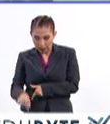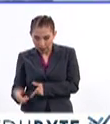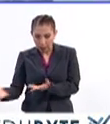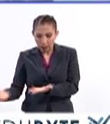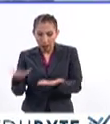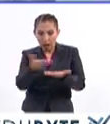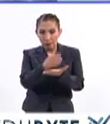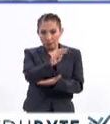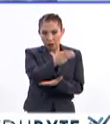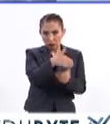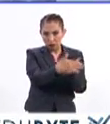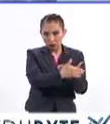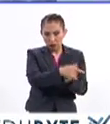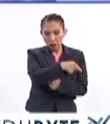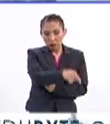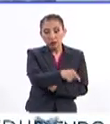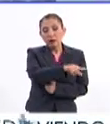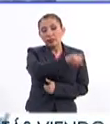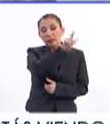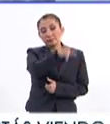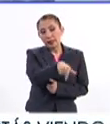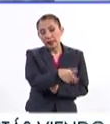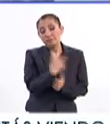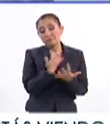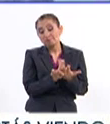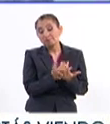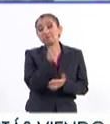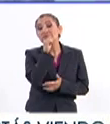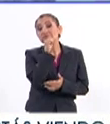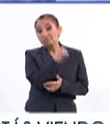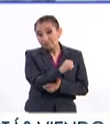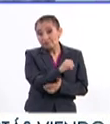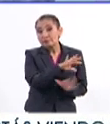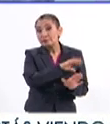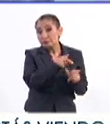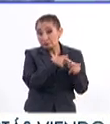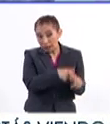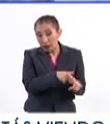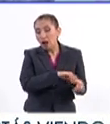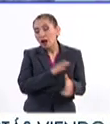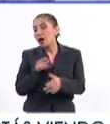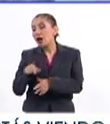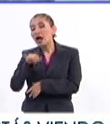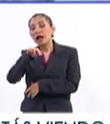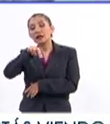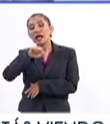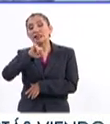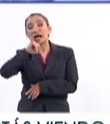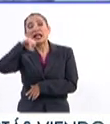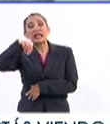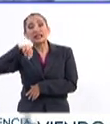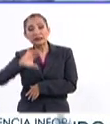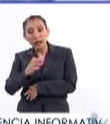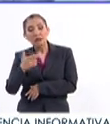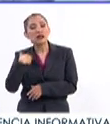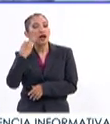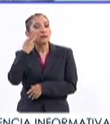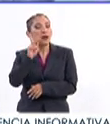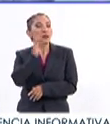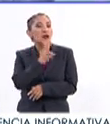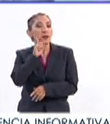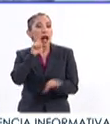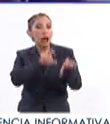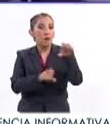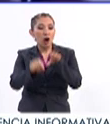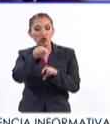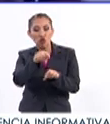que es ahora en mayo. Y de ahí, si nos aceptan, nos vamos a NASA Ames a hacer pruebas en